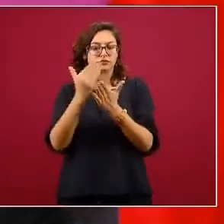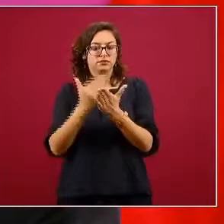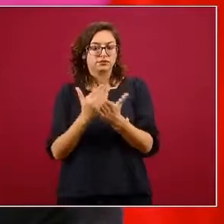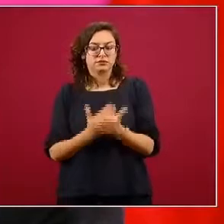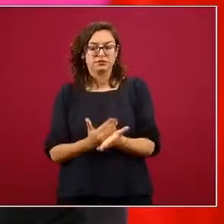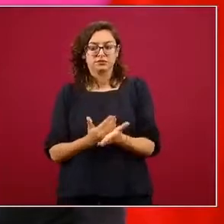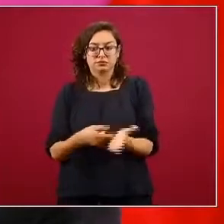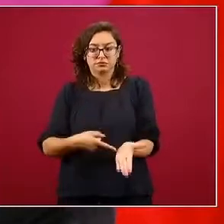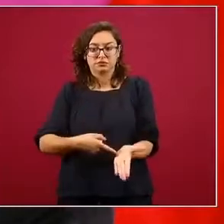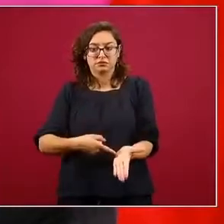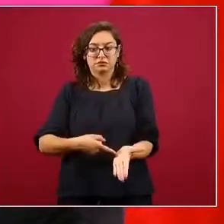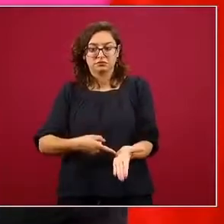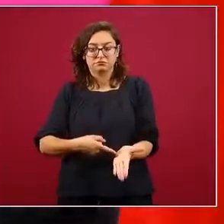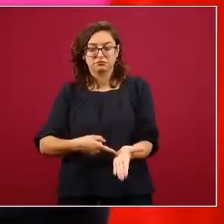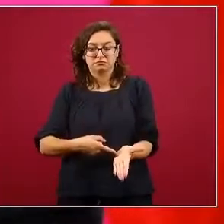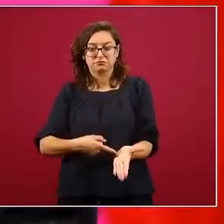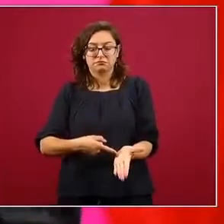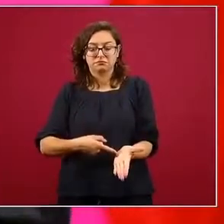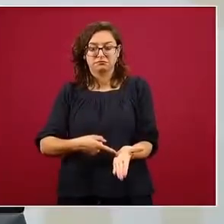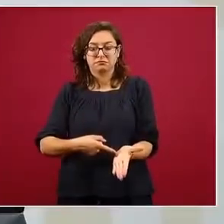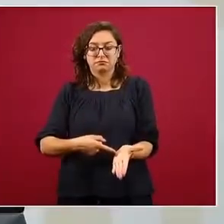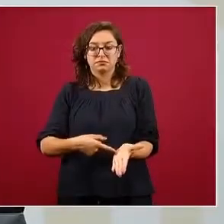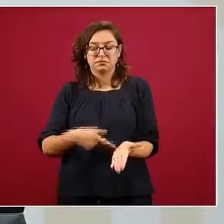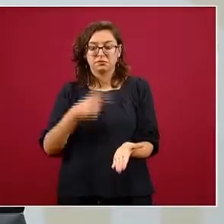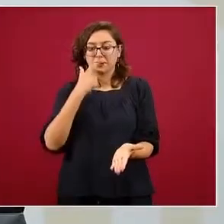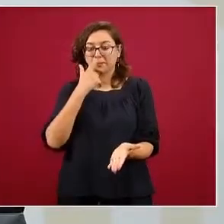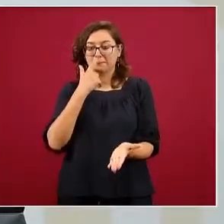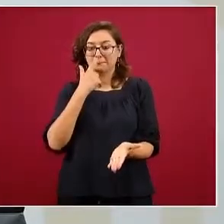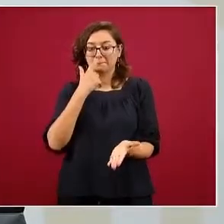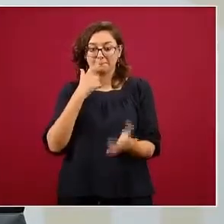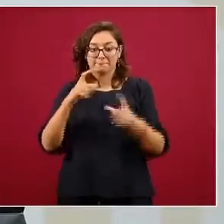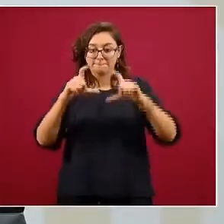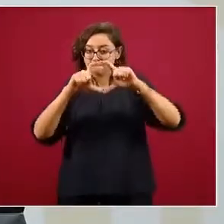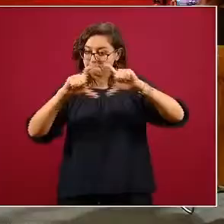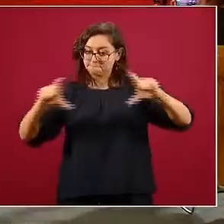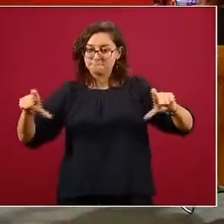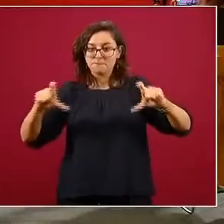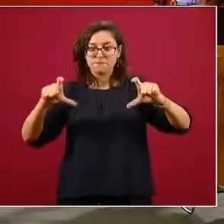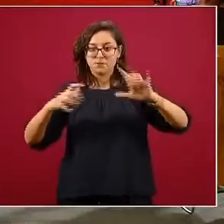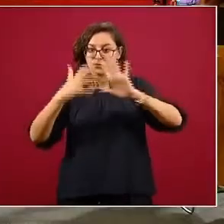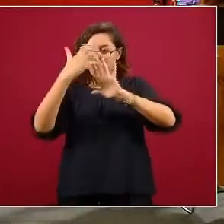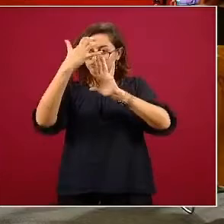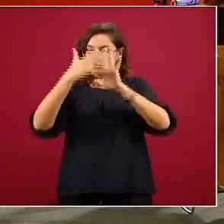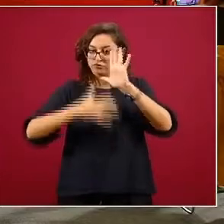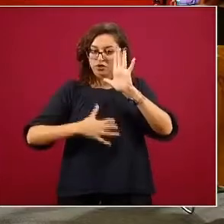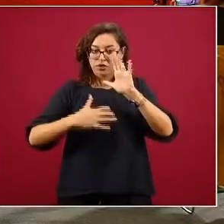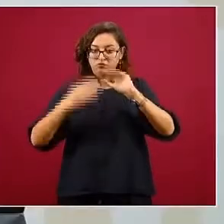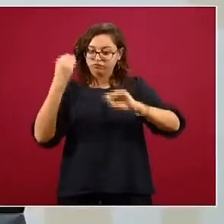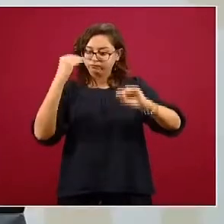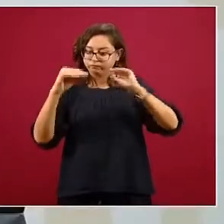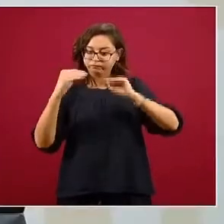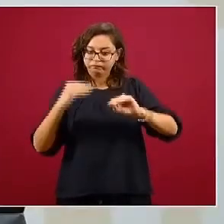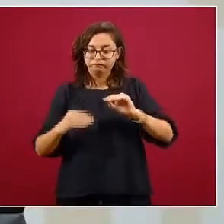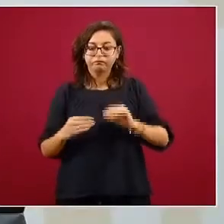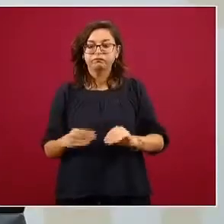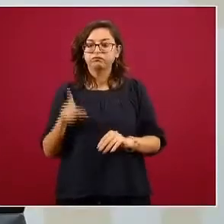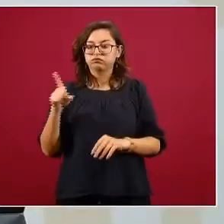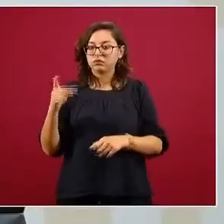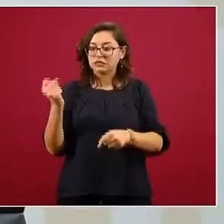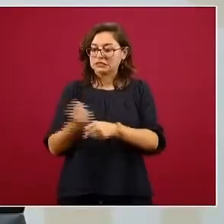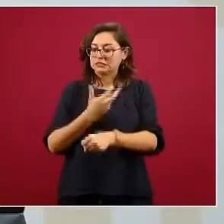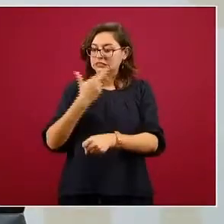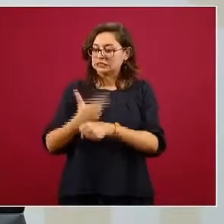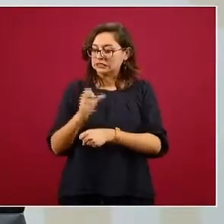vigente. Este componente, que era todo un párrafo largo, fue magistralmente explicado, por cierto, por la